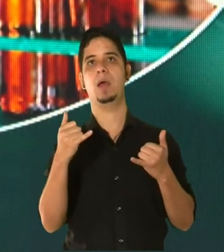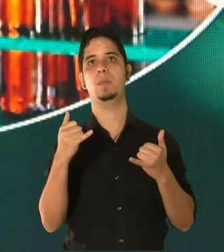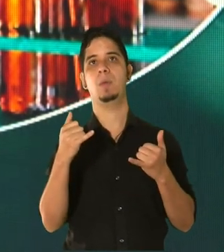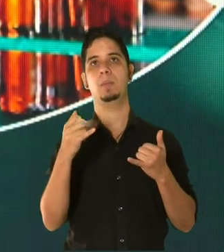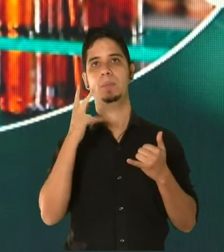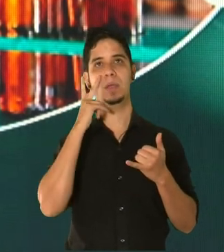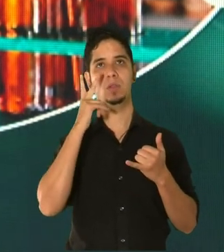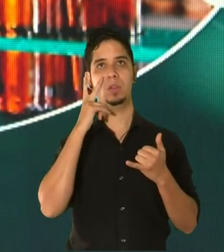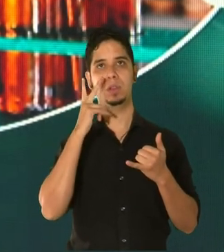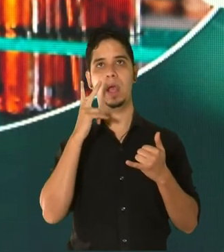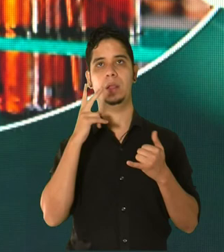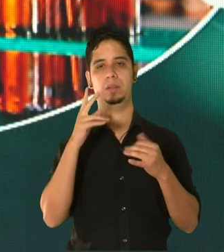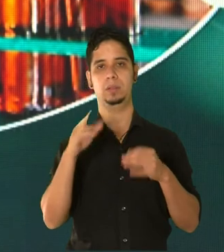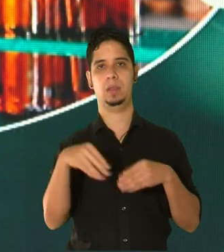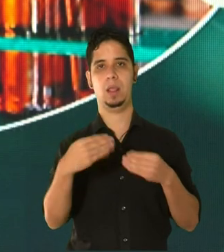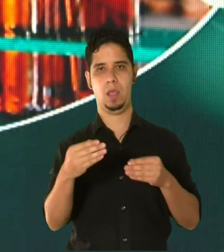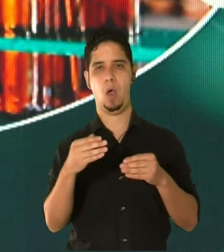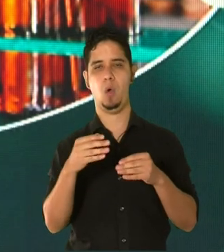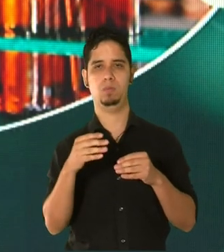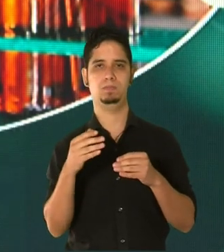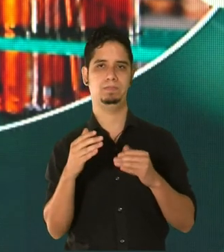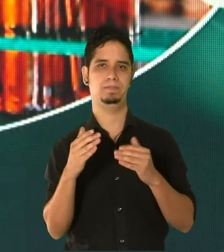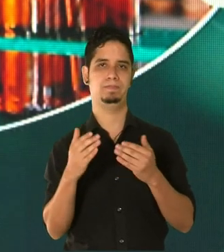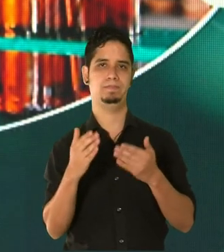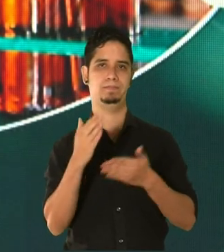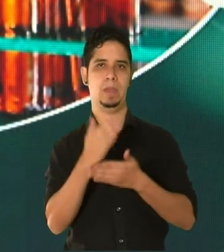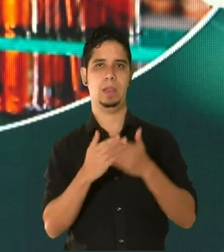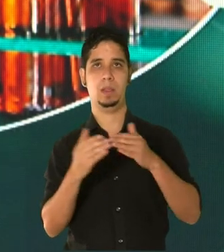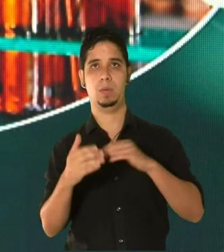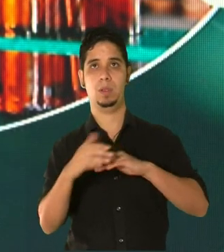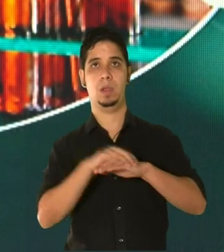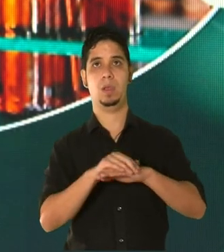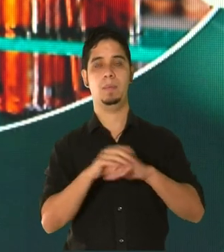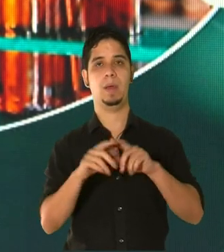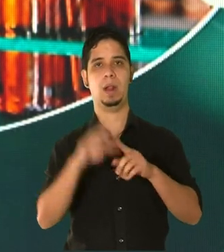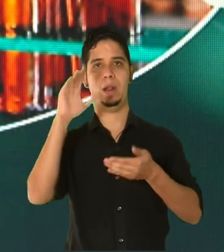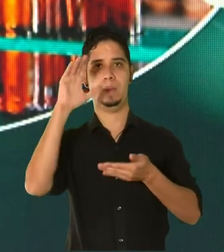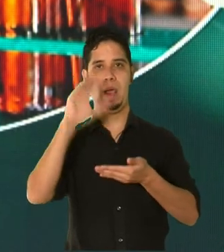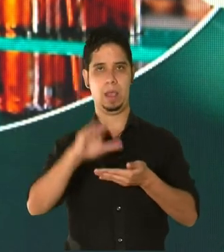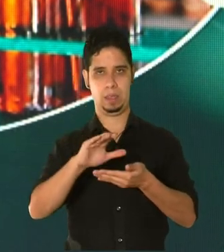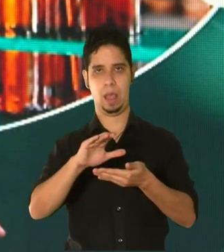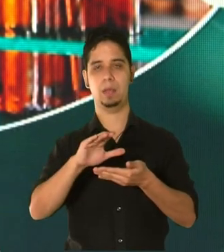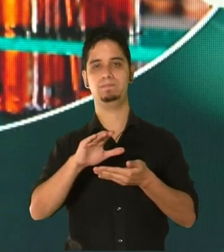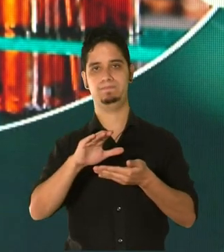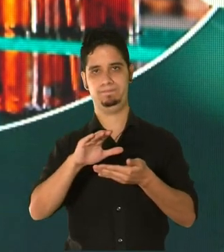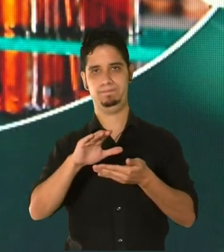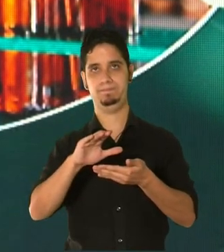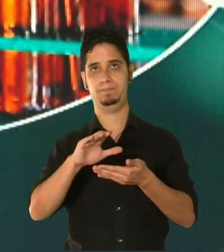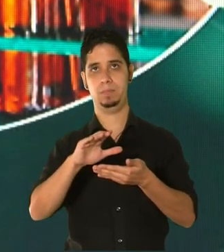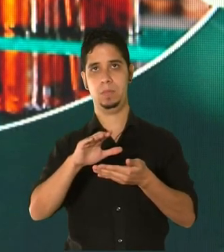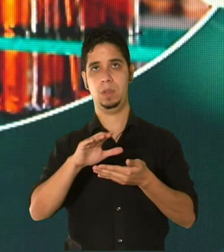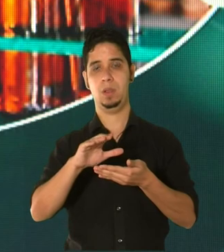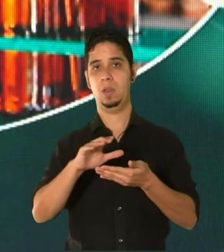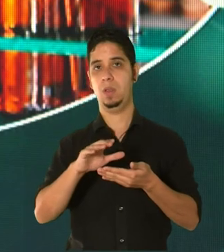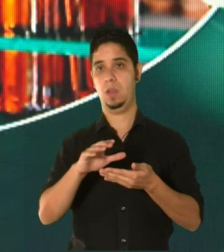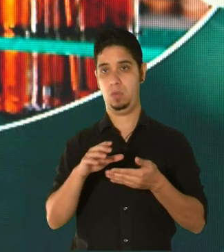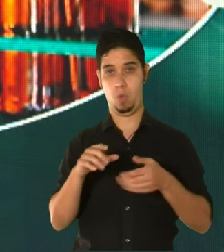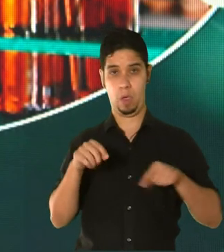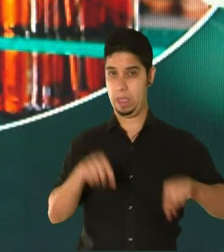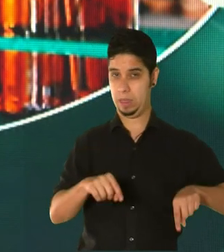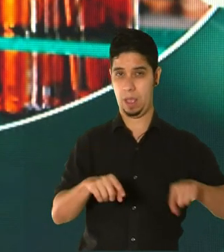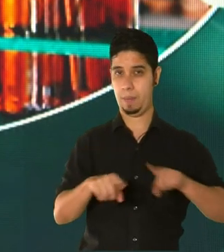que está proveyendo una cierta cubierta para la merma en ingresos debido a una pandemia claro no está sino una futuro que